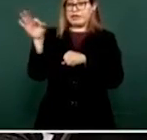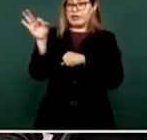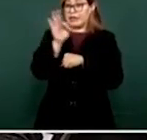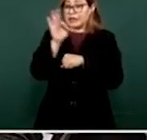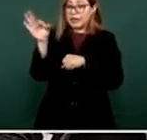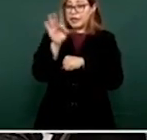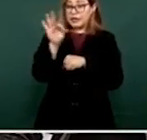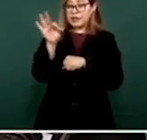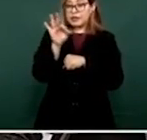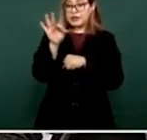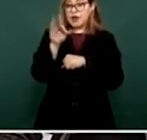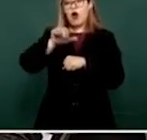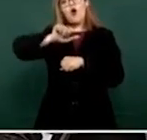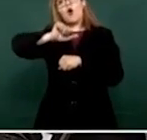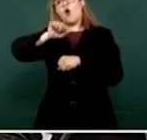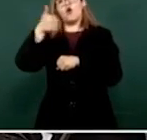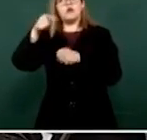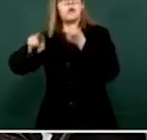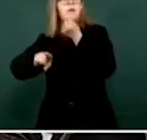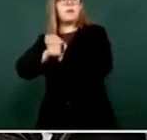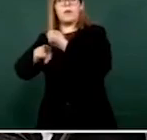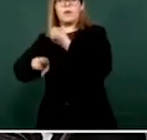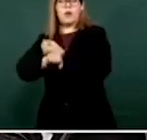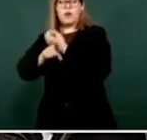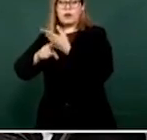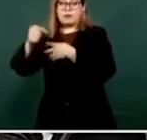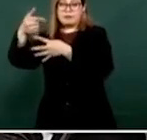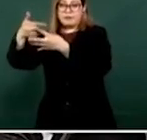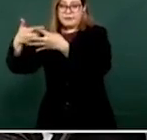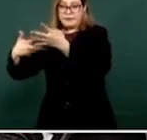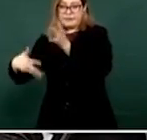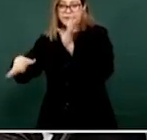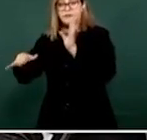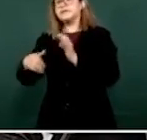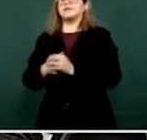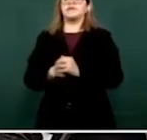de otros delitos. Respecto a